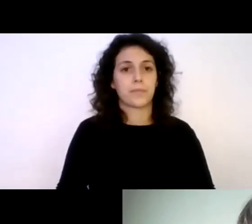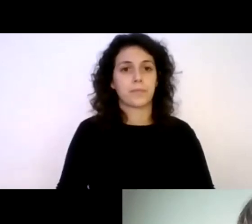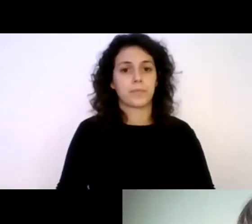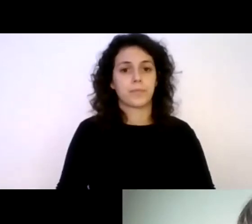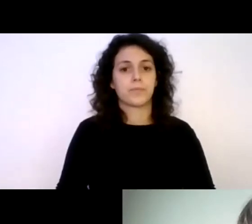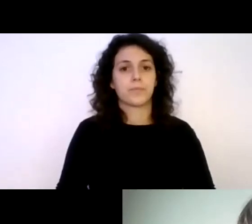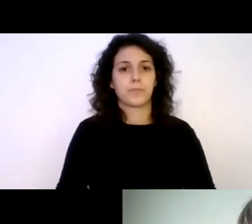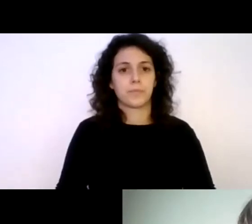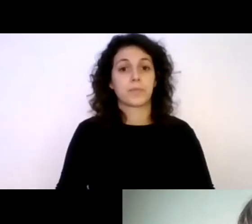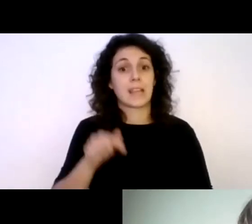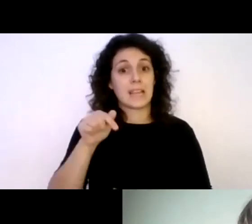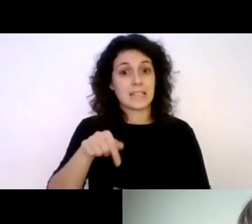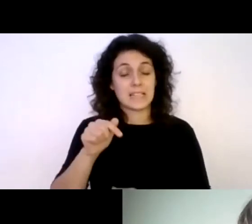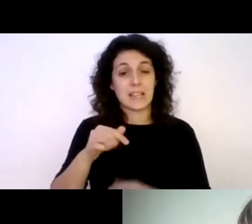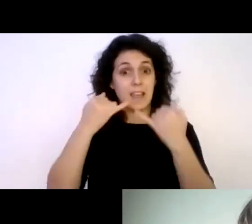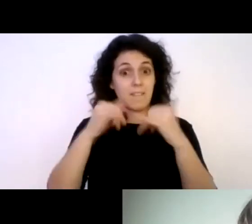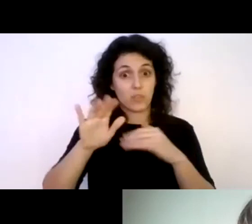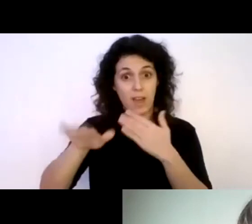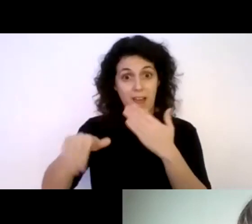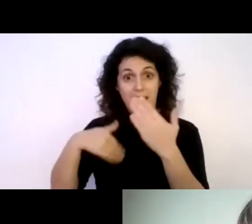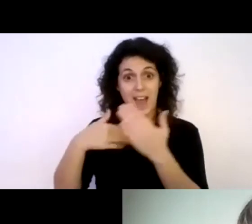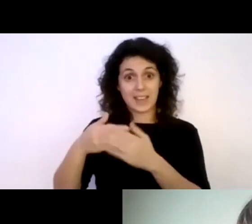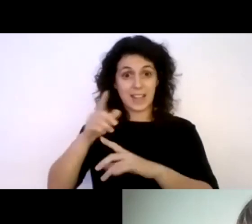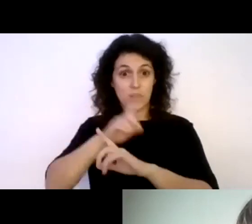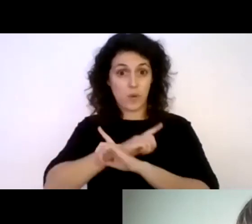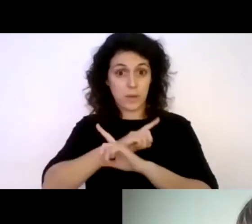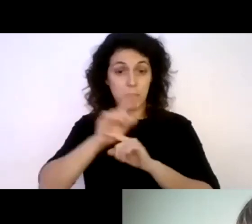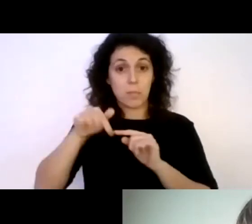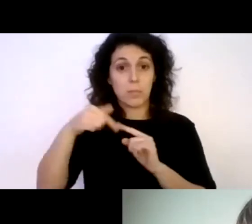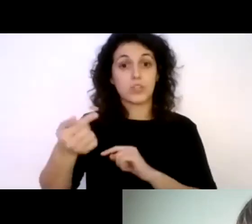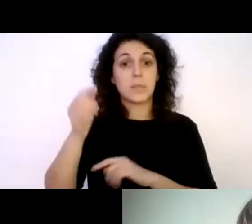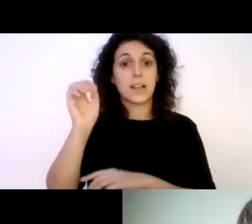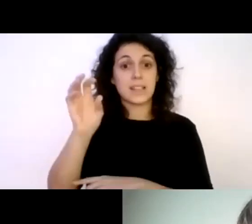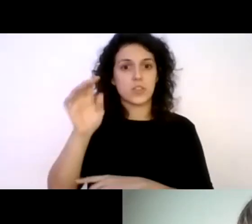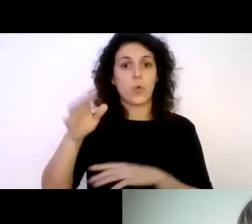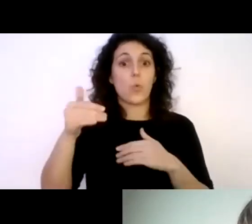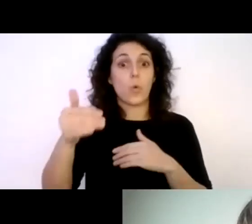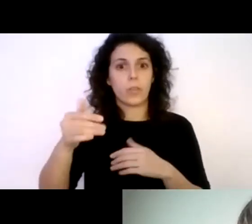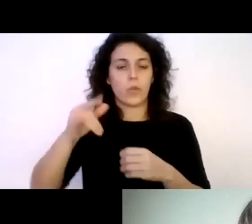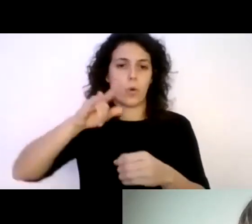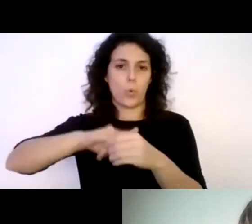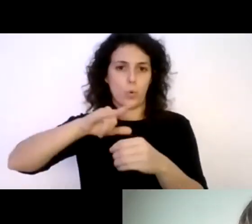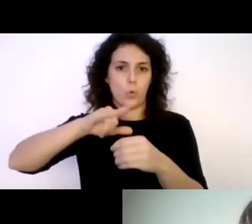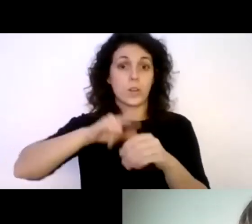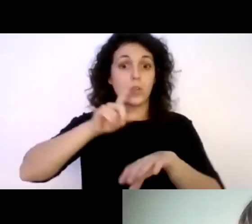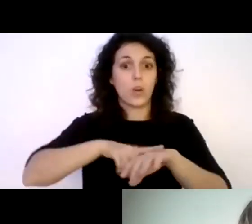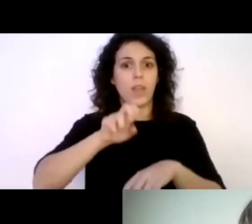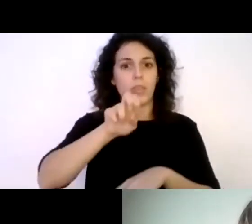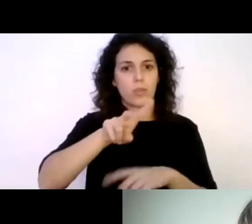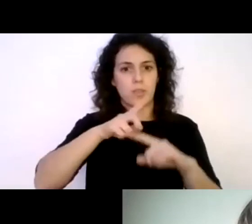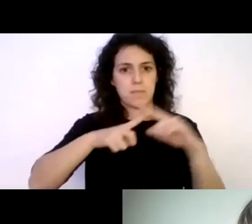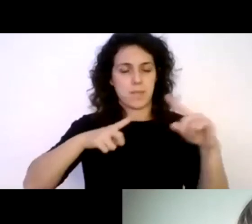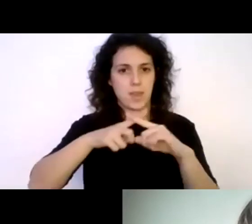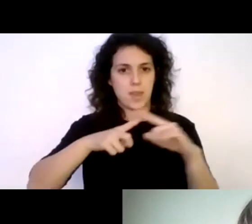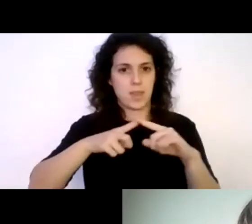como bien sabemos, este evento dura hasta noviembre, y la siguiente sesión será el lunes a las 12:30, hora